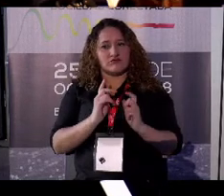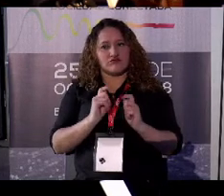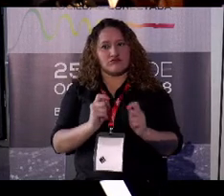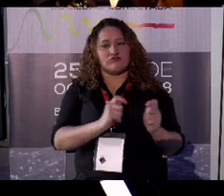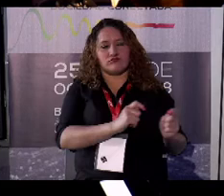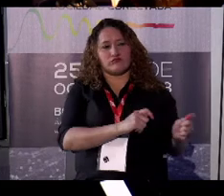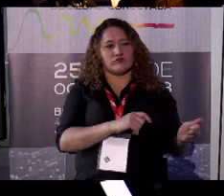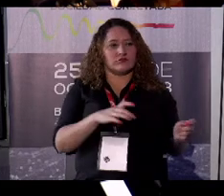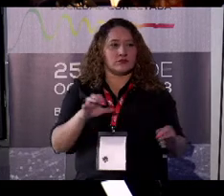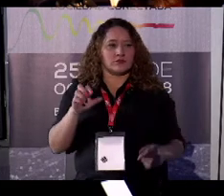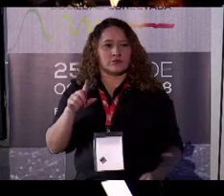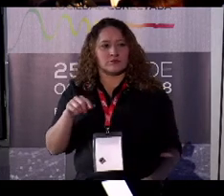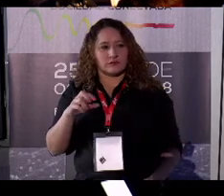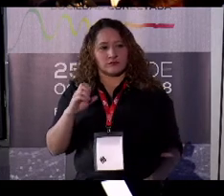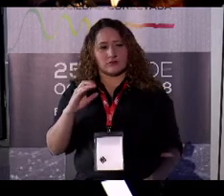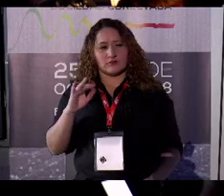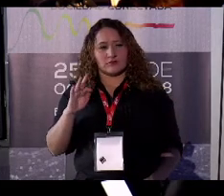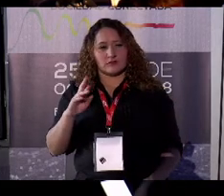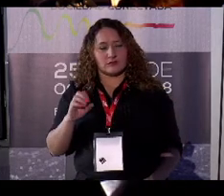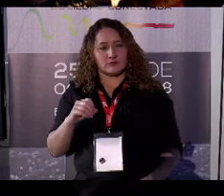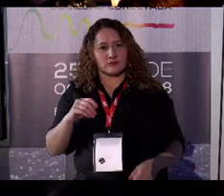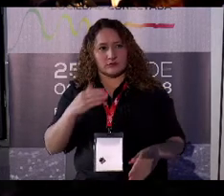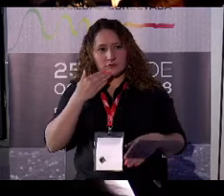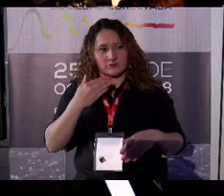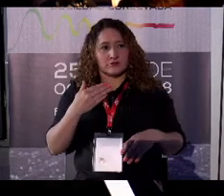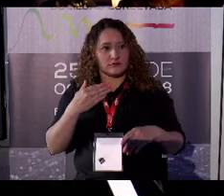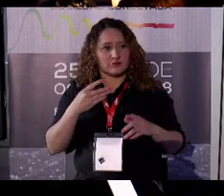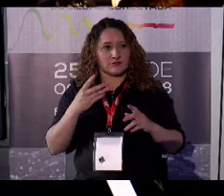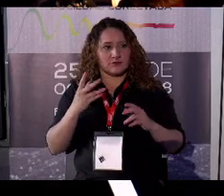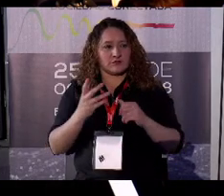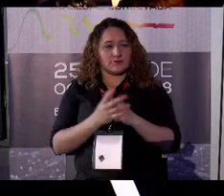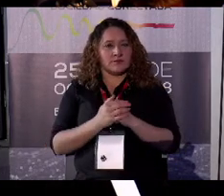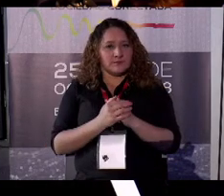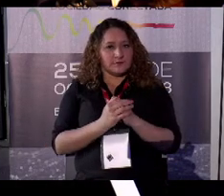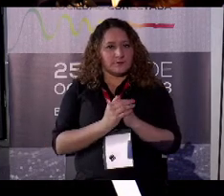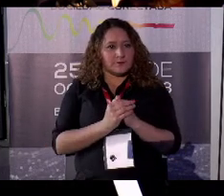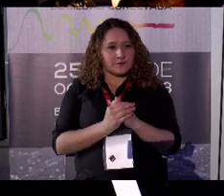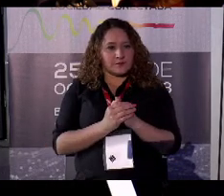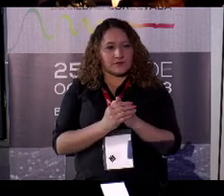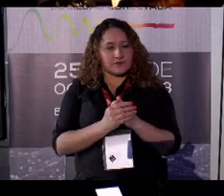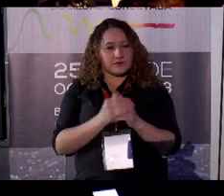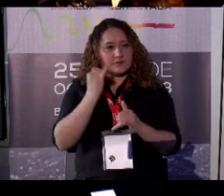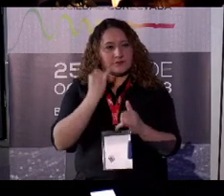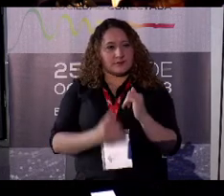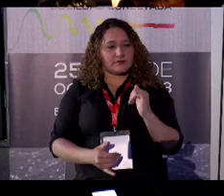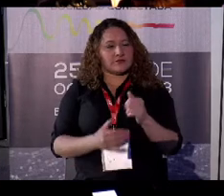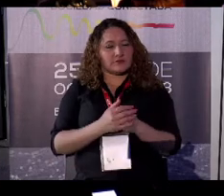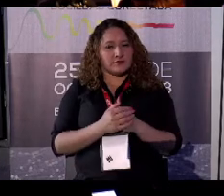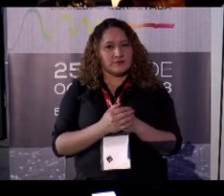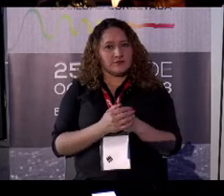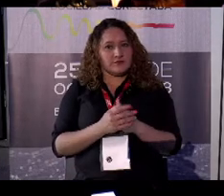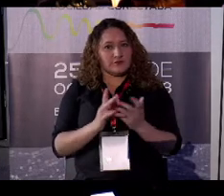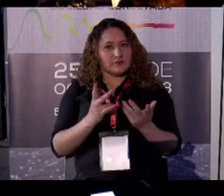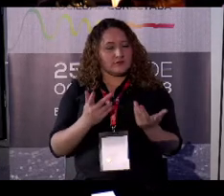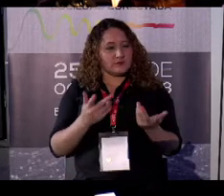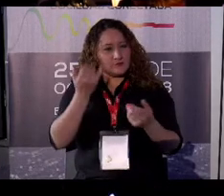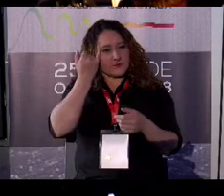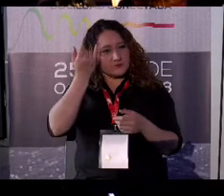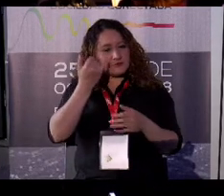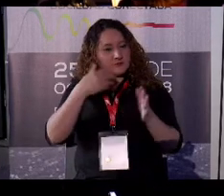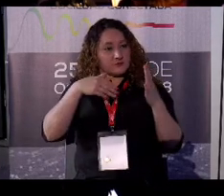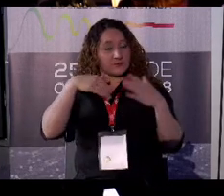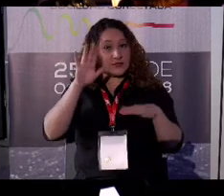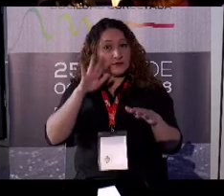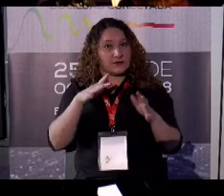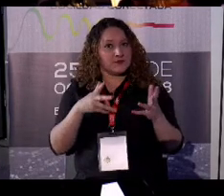de subastas, de licencias. Y finalmente, las ideas que están en este momento golpeando más